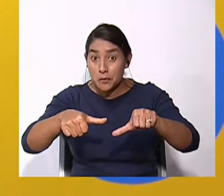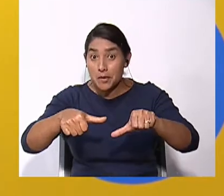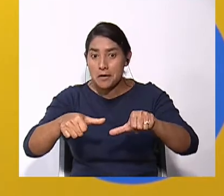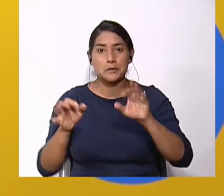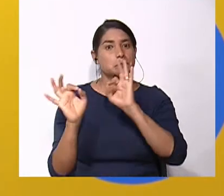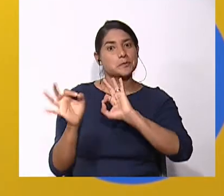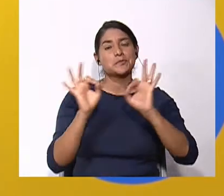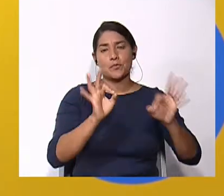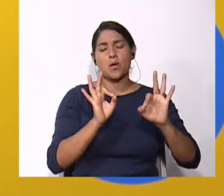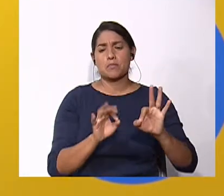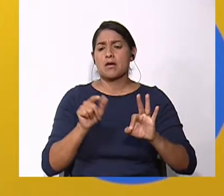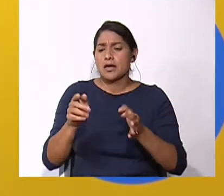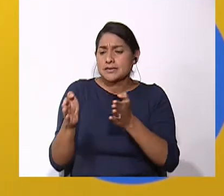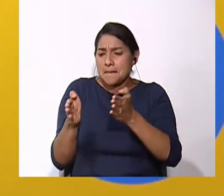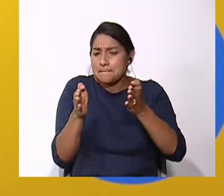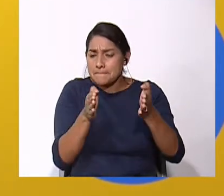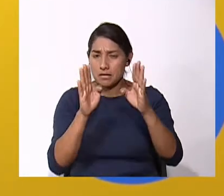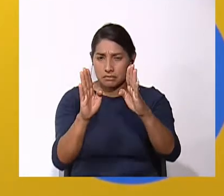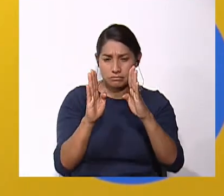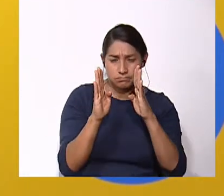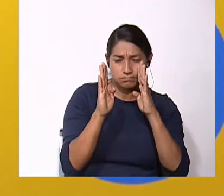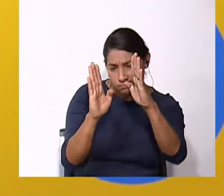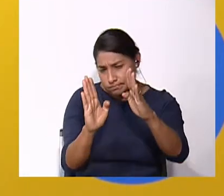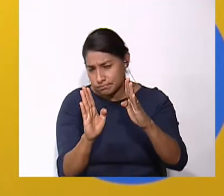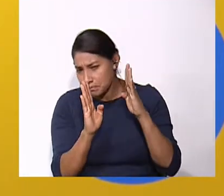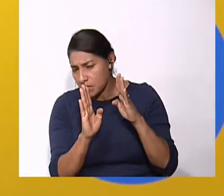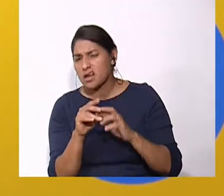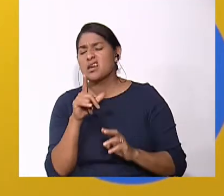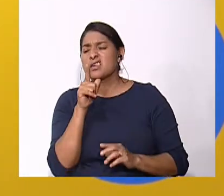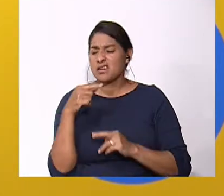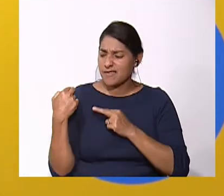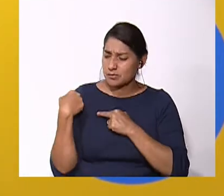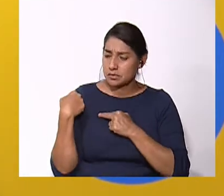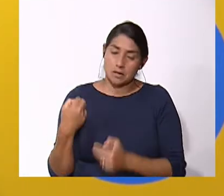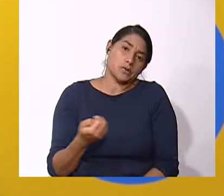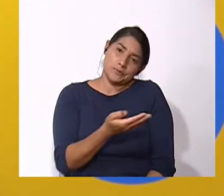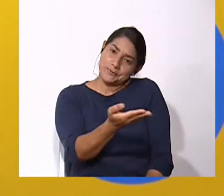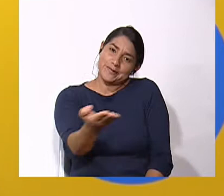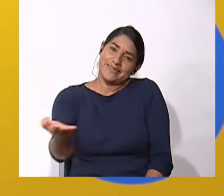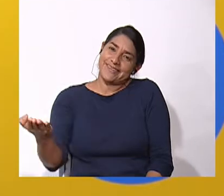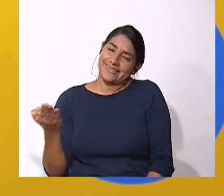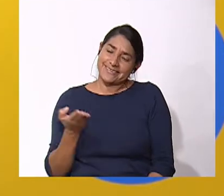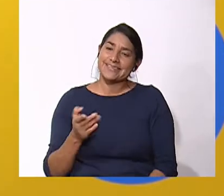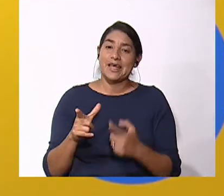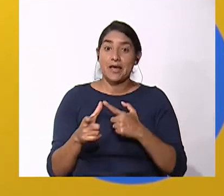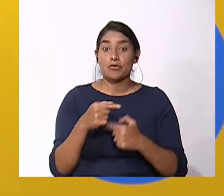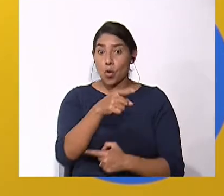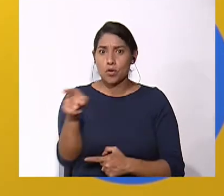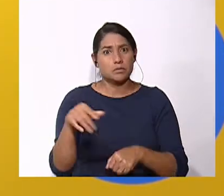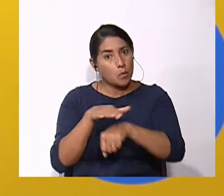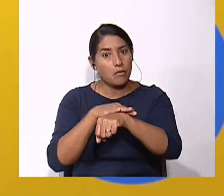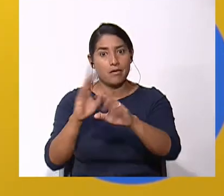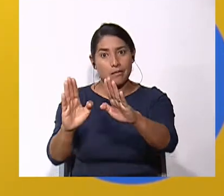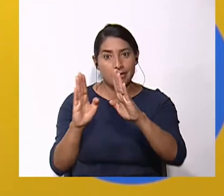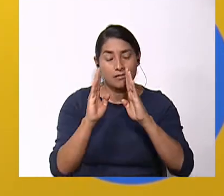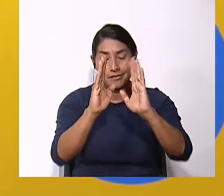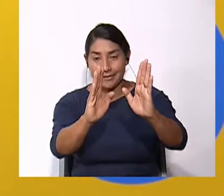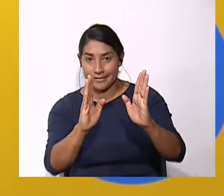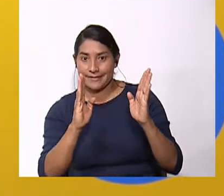Muy bien, esta parte de la concentración les corresponde a ustedes. Entonces vamos a prestar mucha